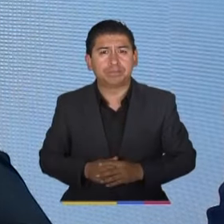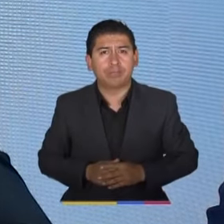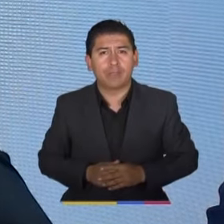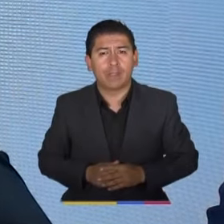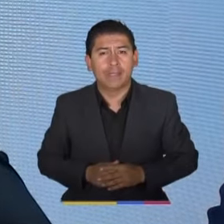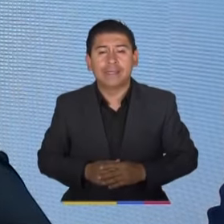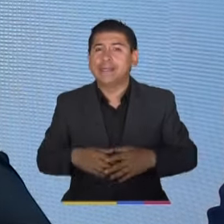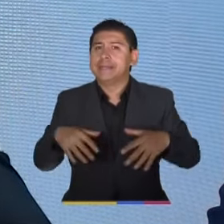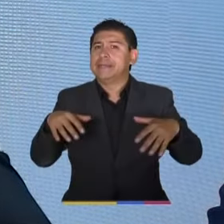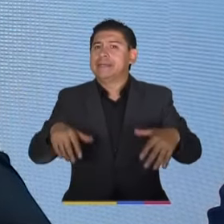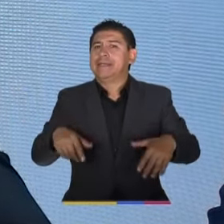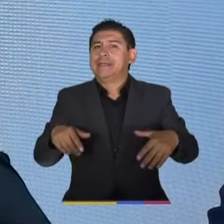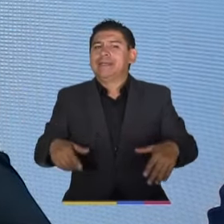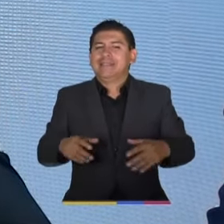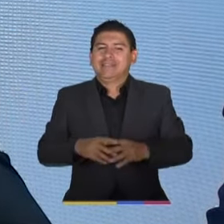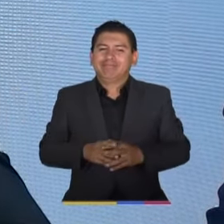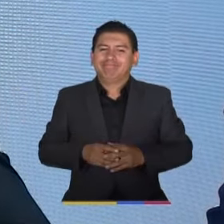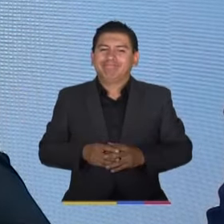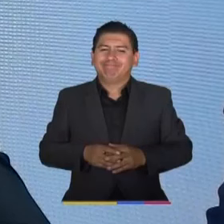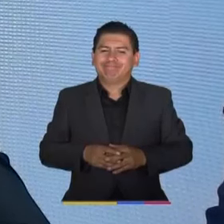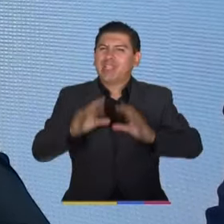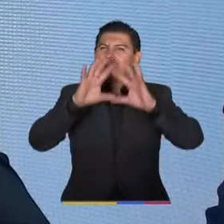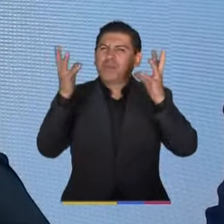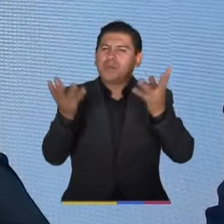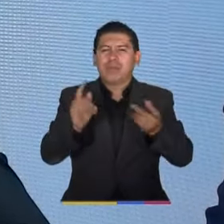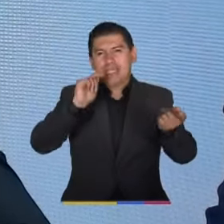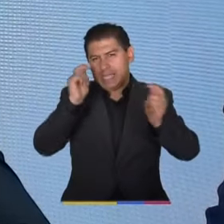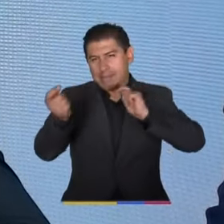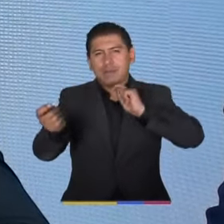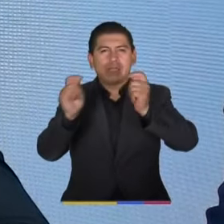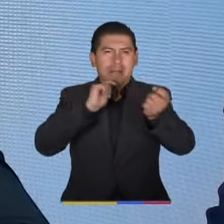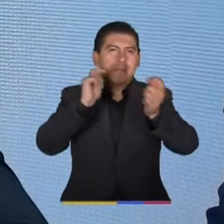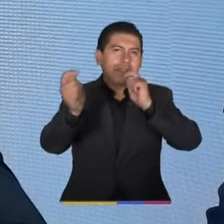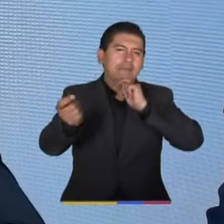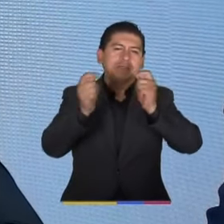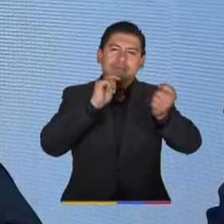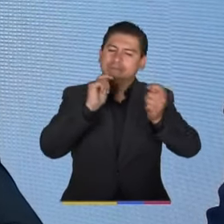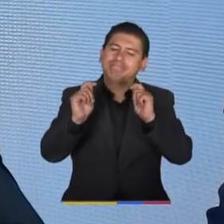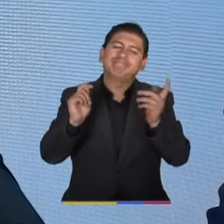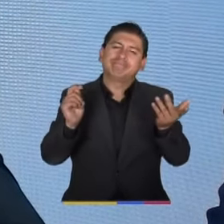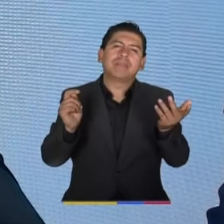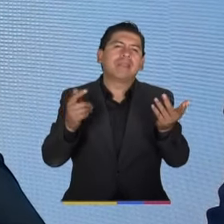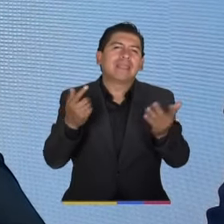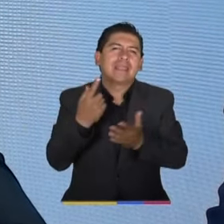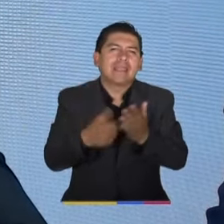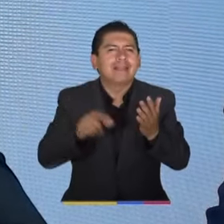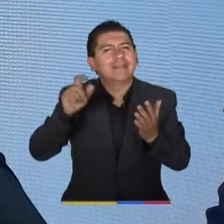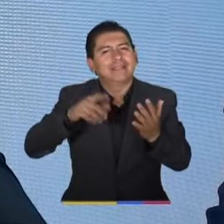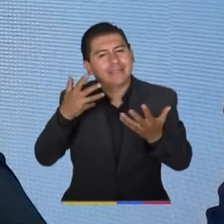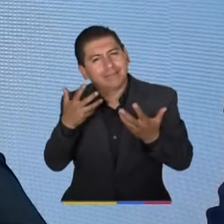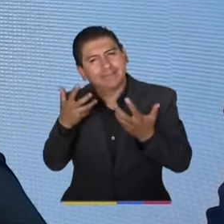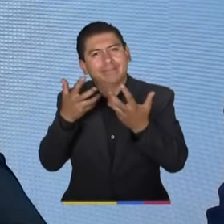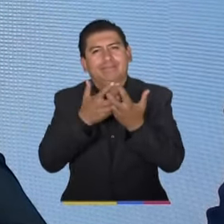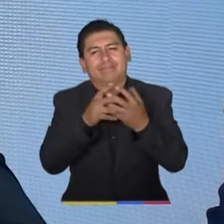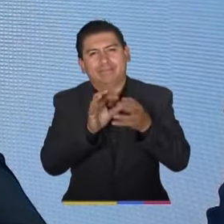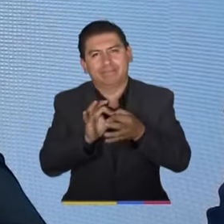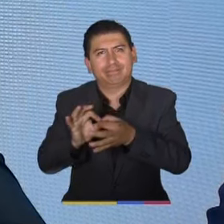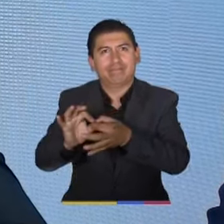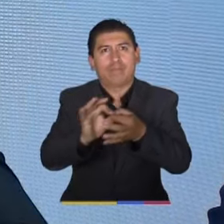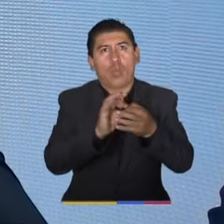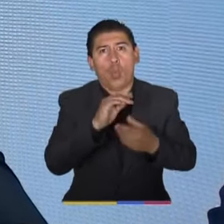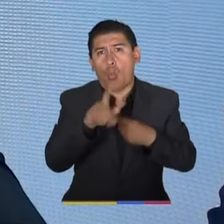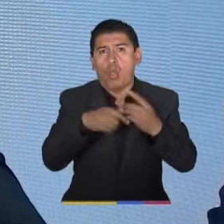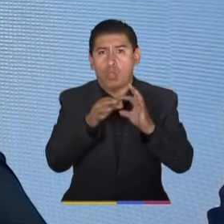En un mundo en constante cambio, creemos firmemente que la única constante debe ser la unidad, porque solo a través de esto